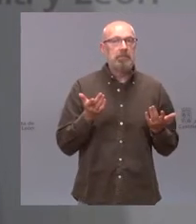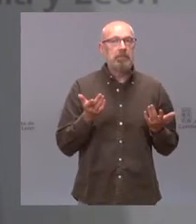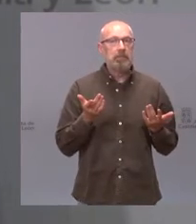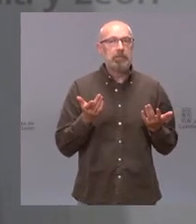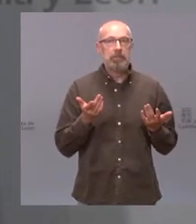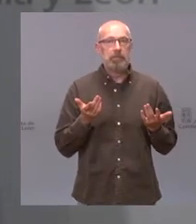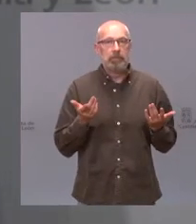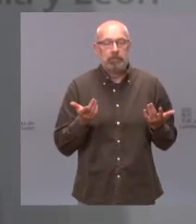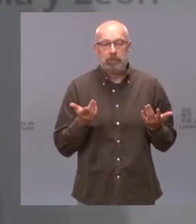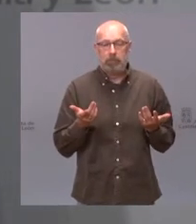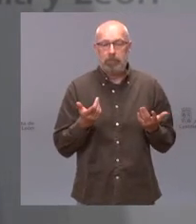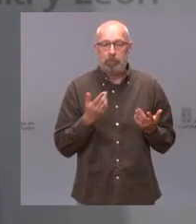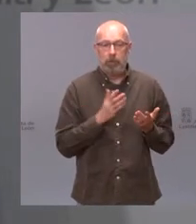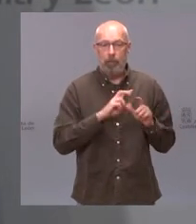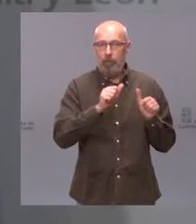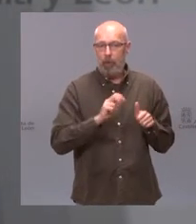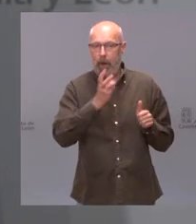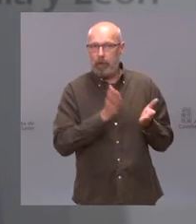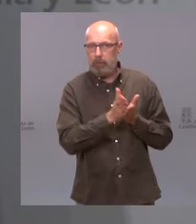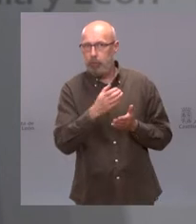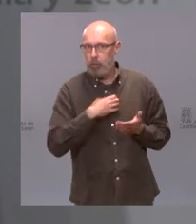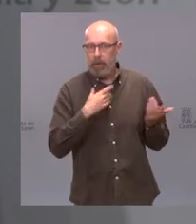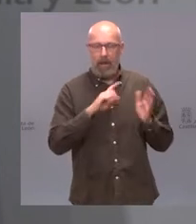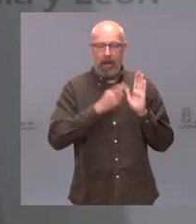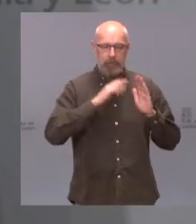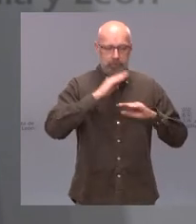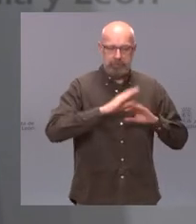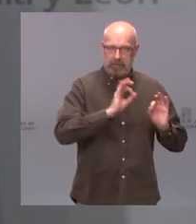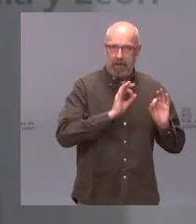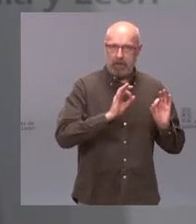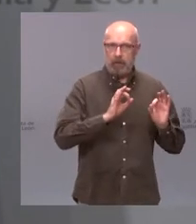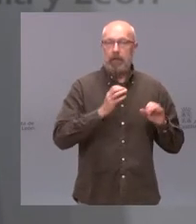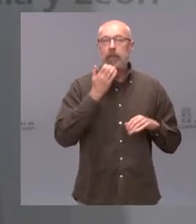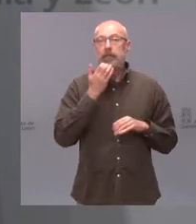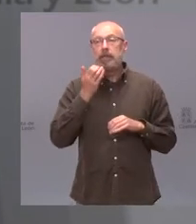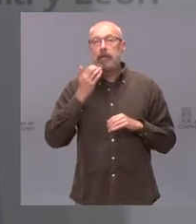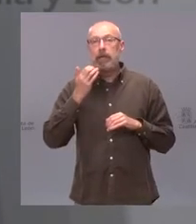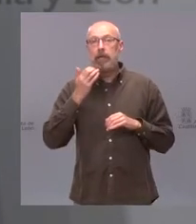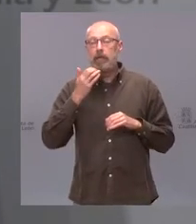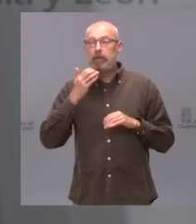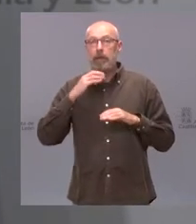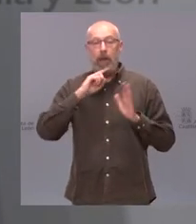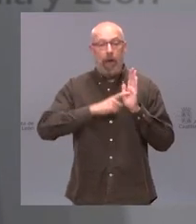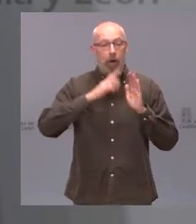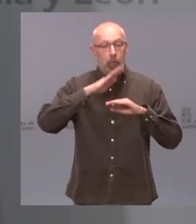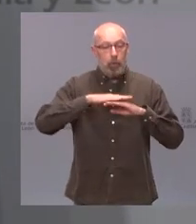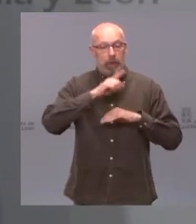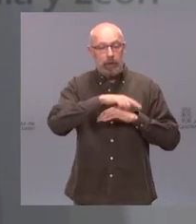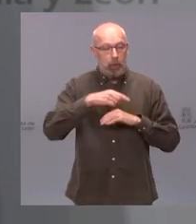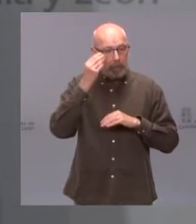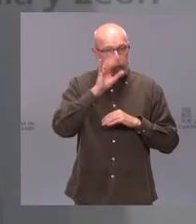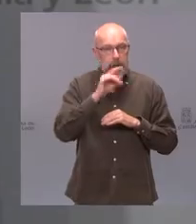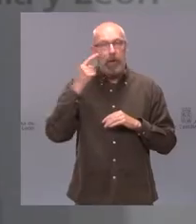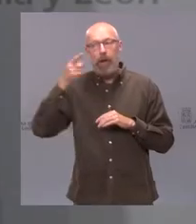no podríamos hacerlo de otra manera. Y quien tiene que discriminar si esto es así o no son los tribunales de justicia. No tengo más que